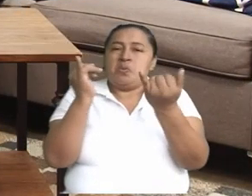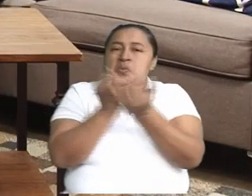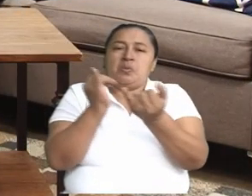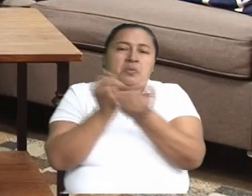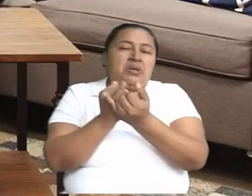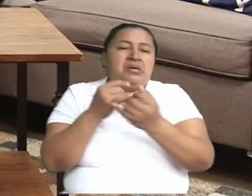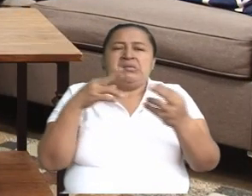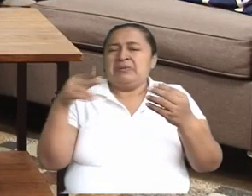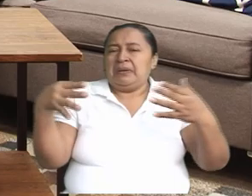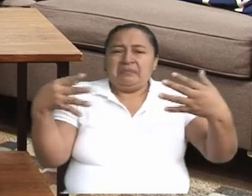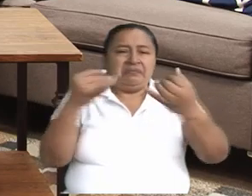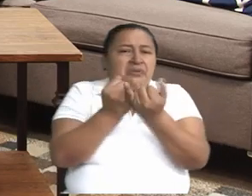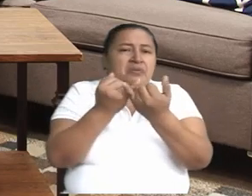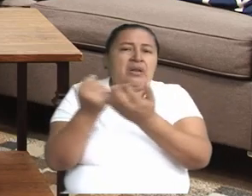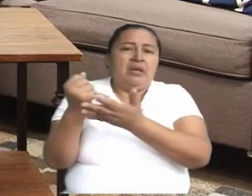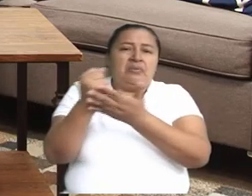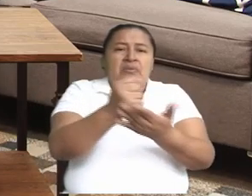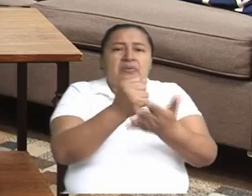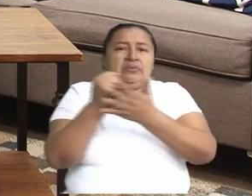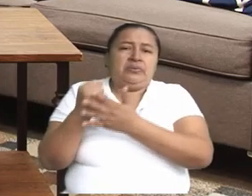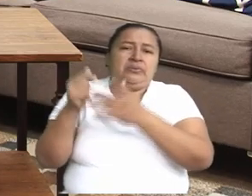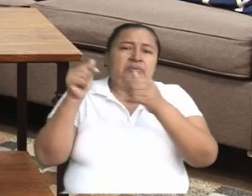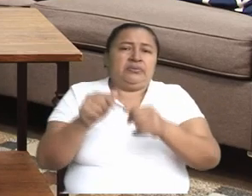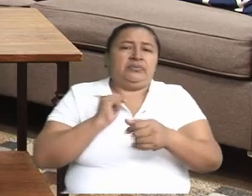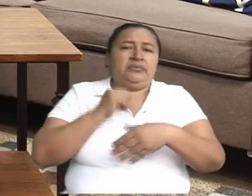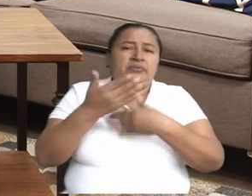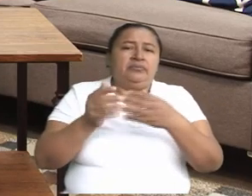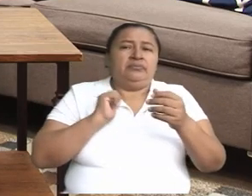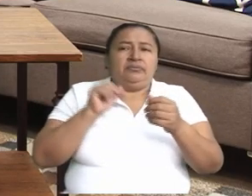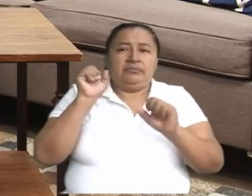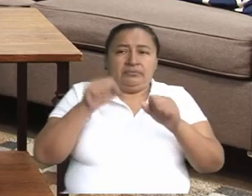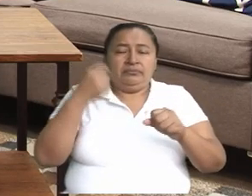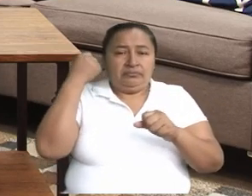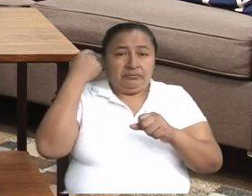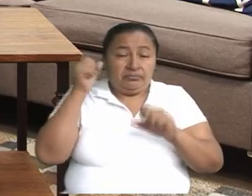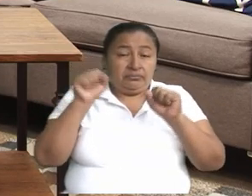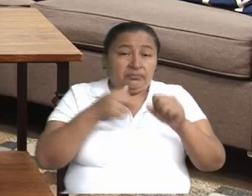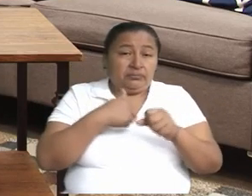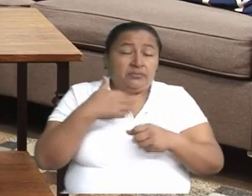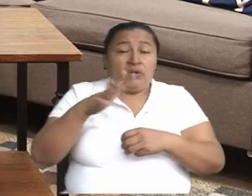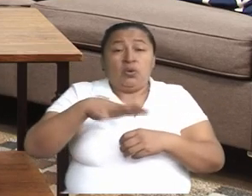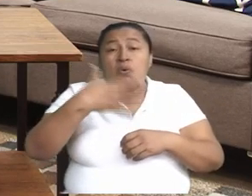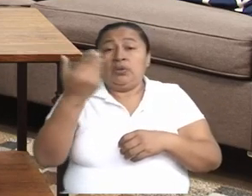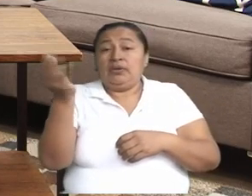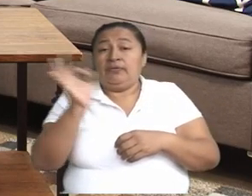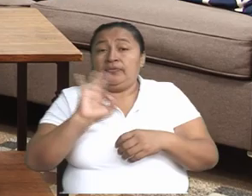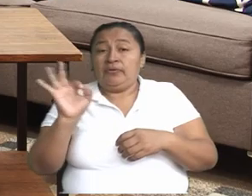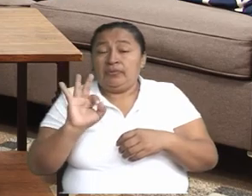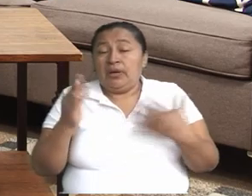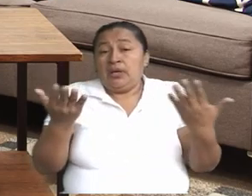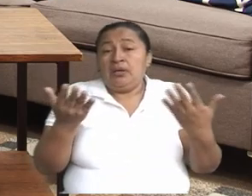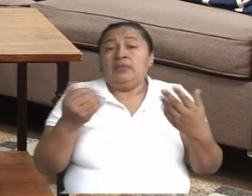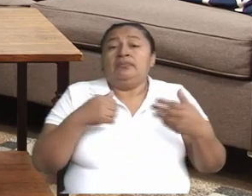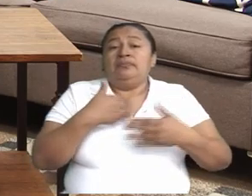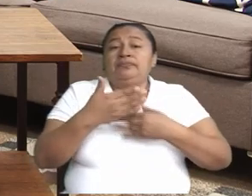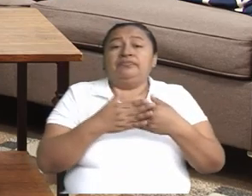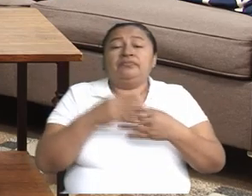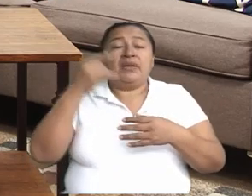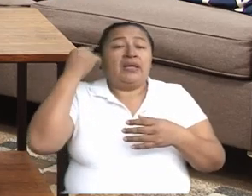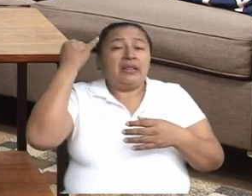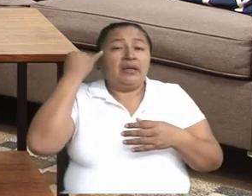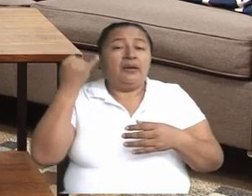directamente en cuanto a cooperación. Es que aquí lo que triunfó de otra manera fue la teoría de